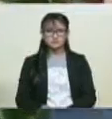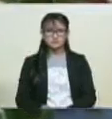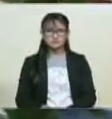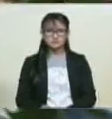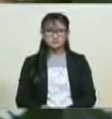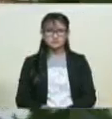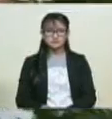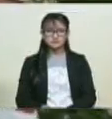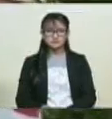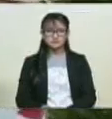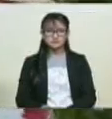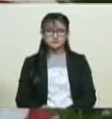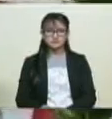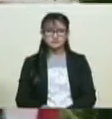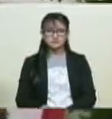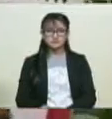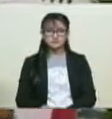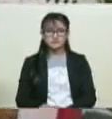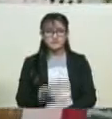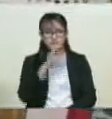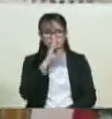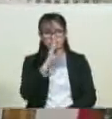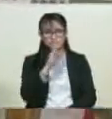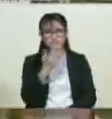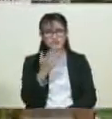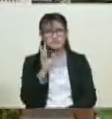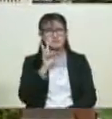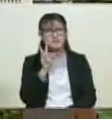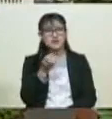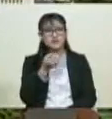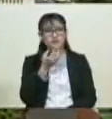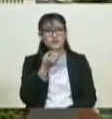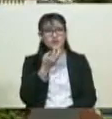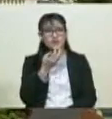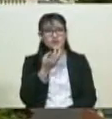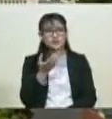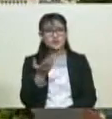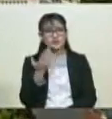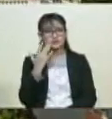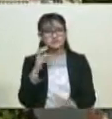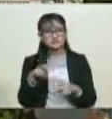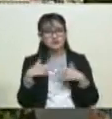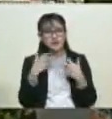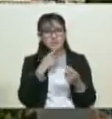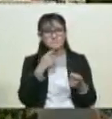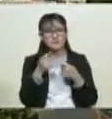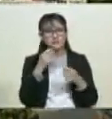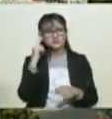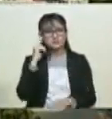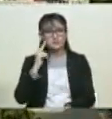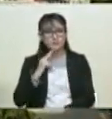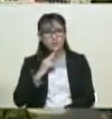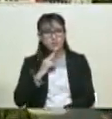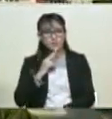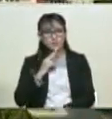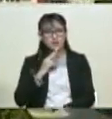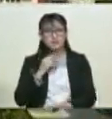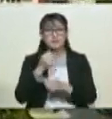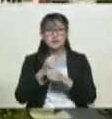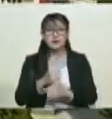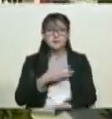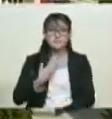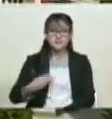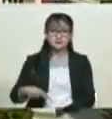estamos en vivo y directo desde el palacio de miraflores desde la sala de prensa simón bolívar a la espera del